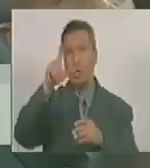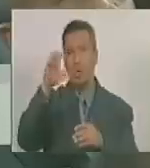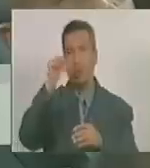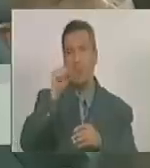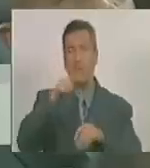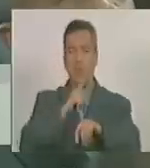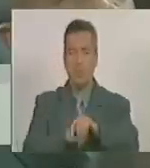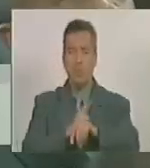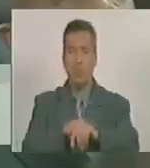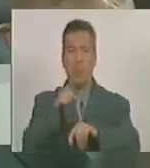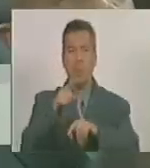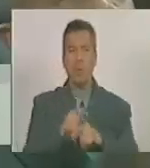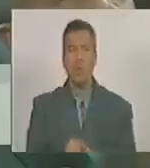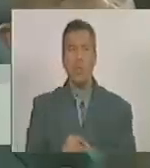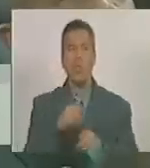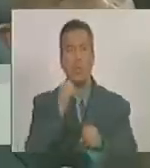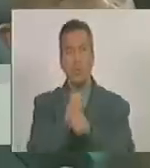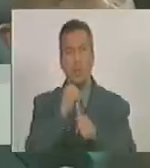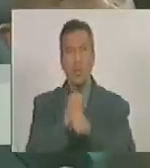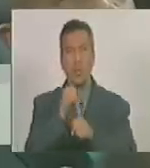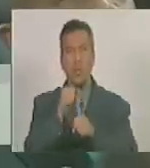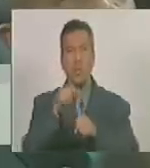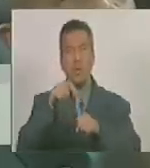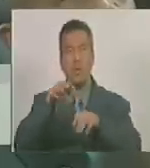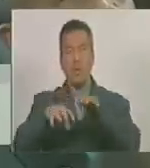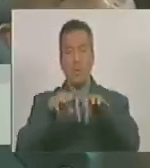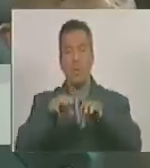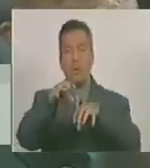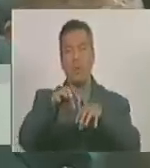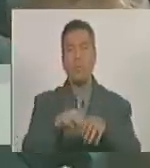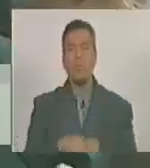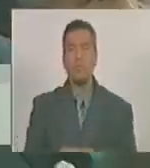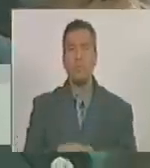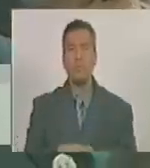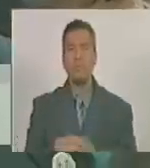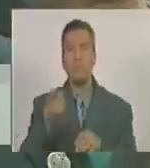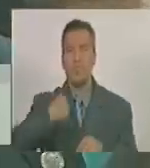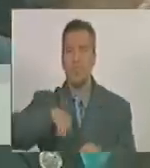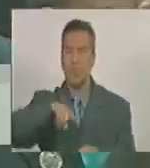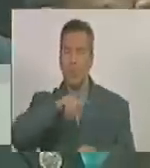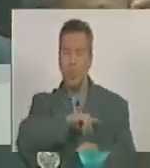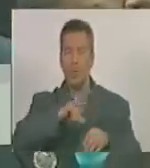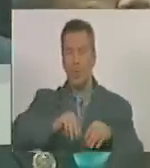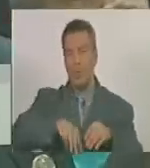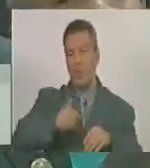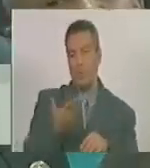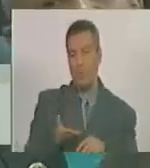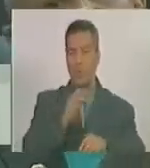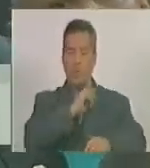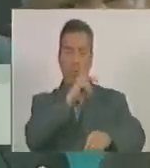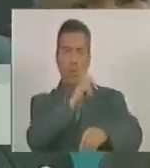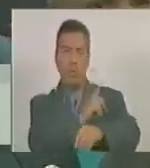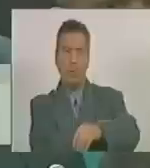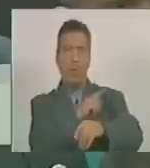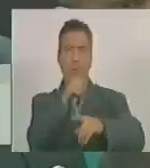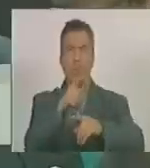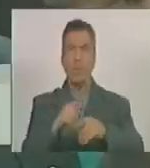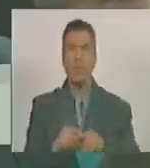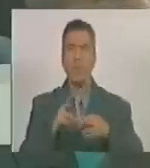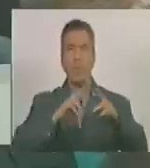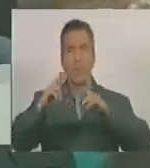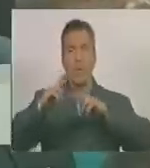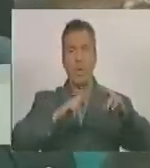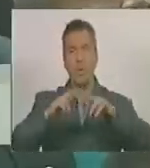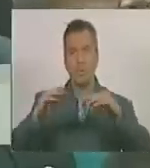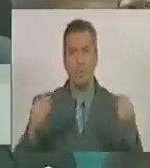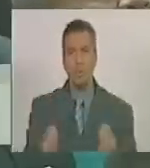este momento está en labores en el interior del país, que nosotros podamos fortalecer, robustecer las relaciones